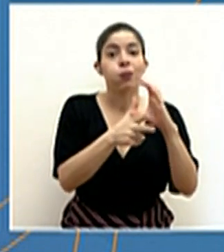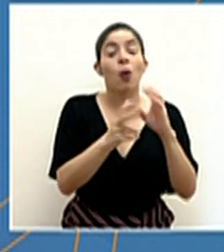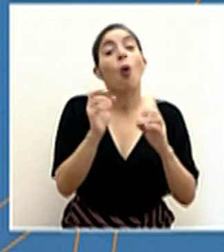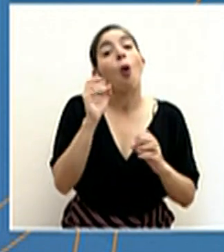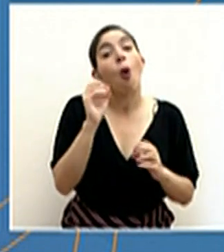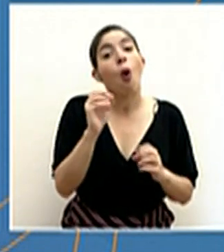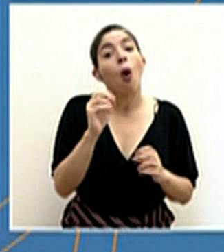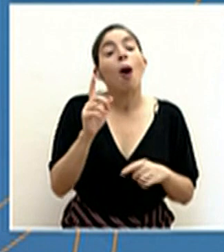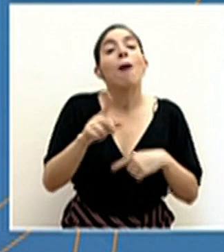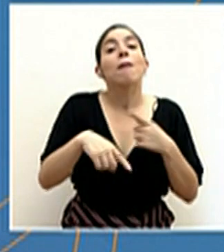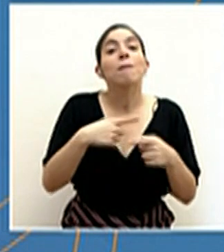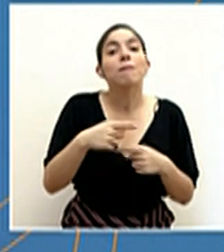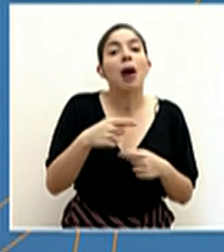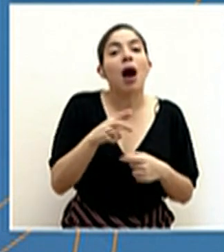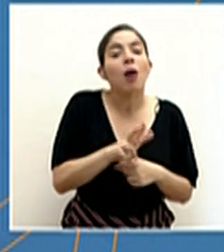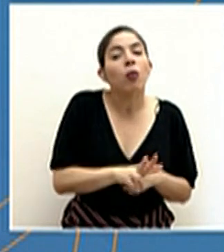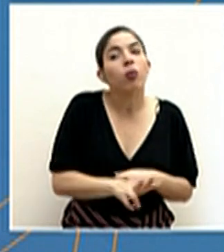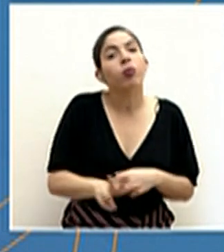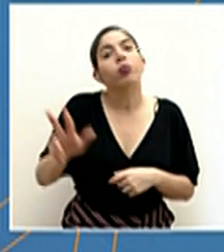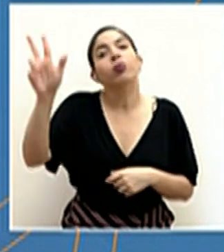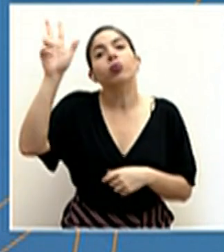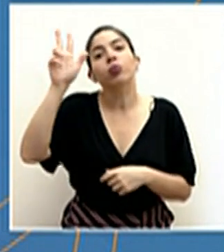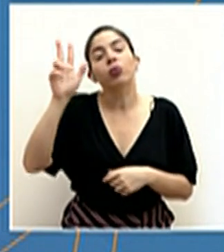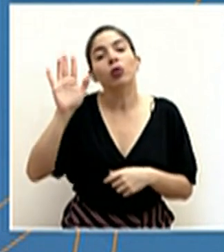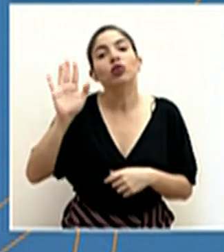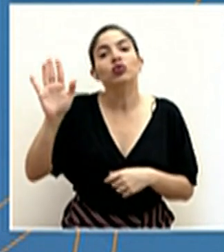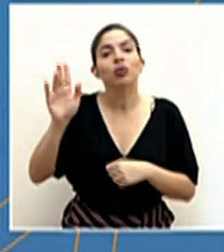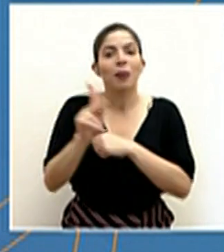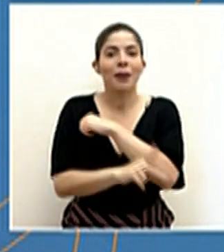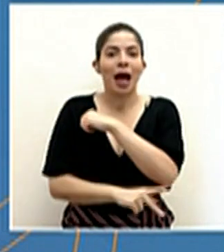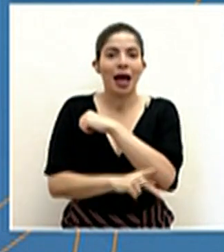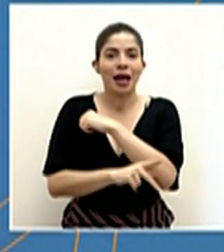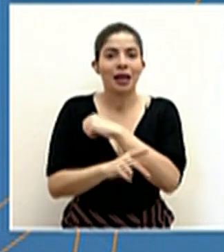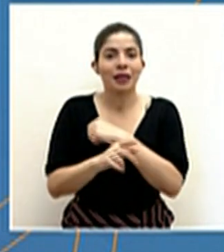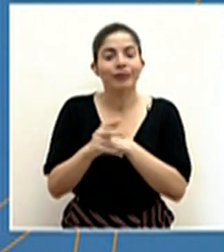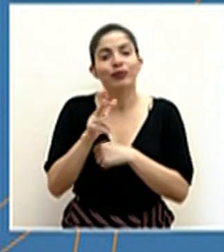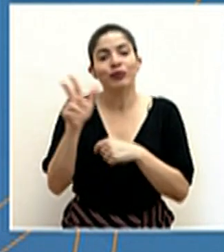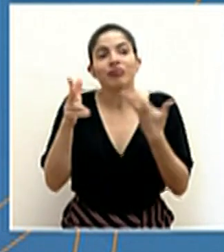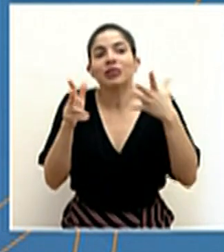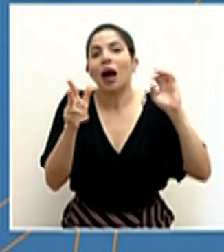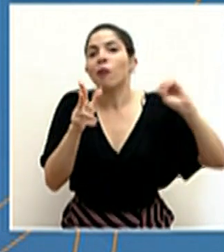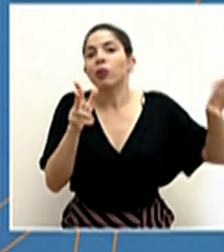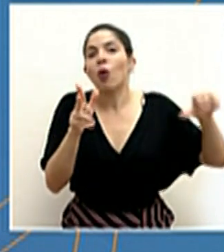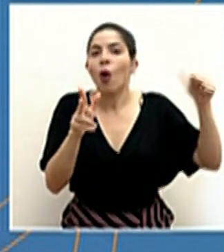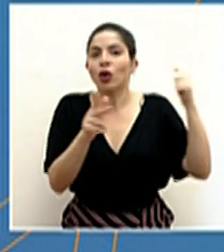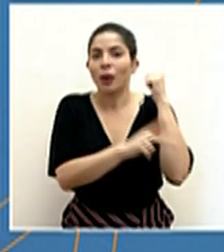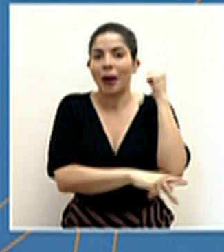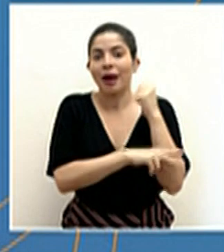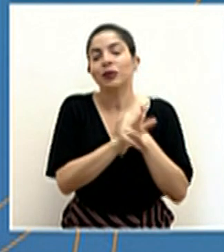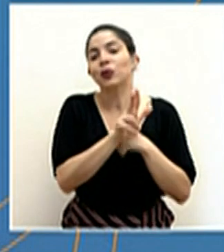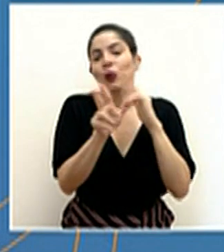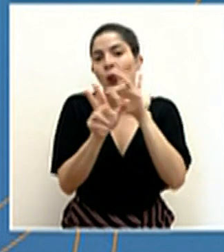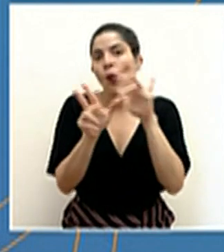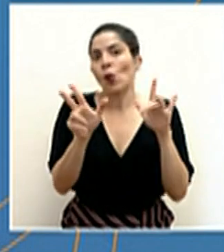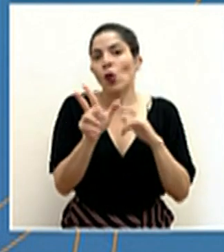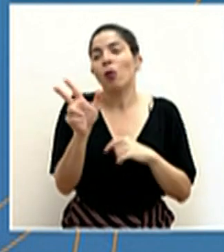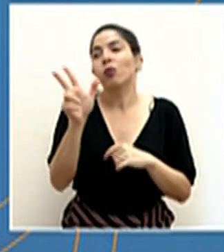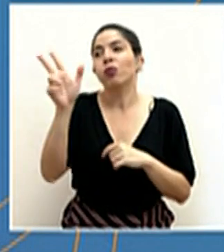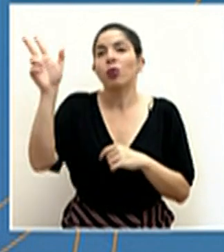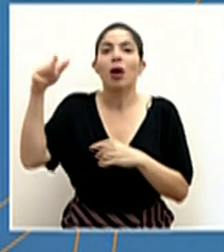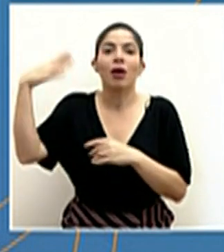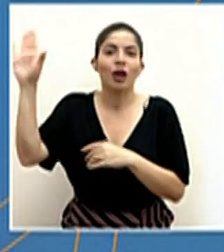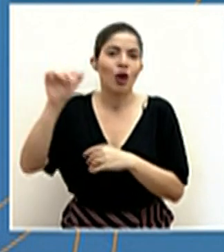van a regresar a su destino de origen. En ese caso, si llega sin